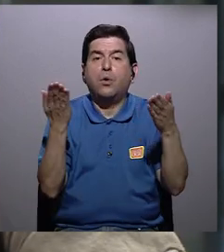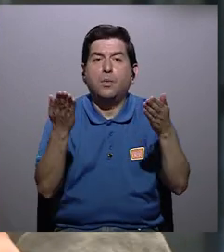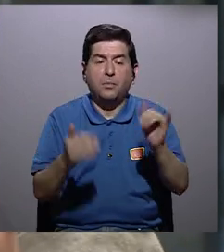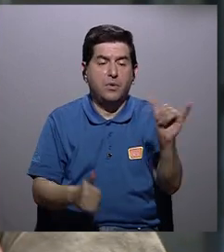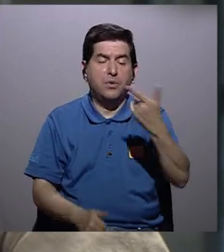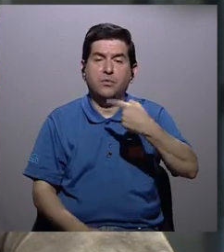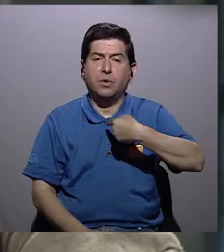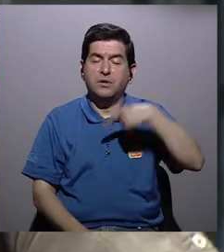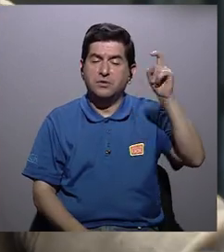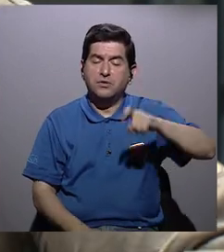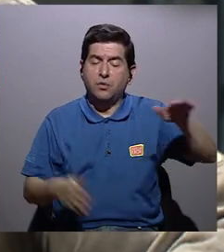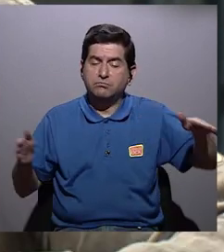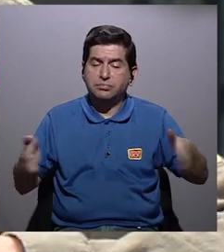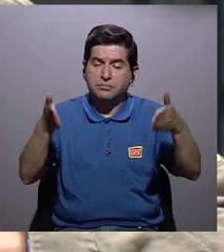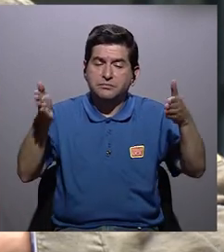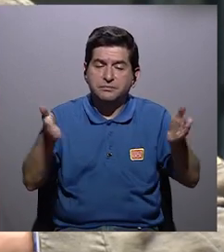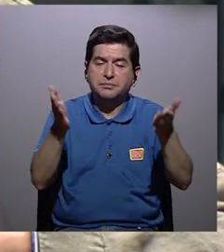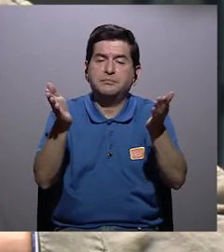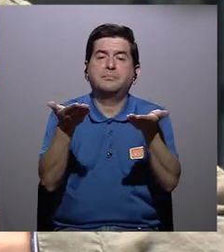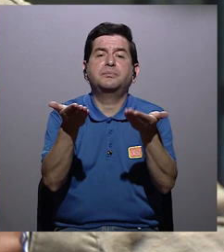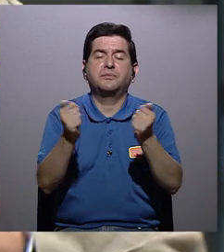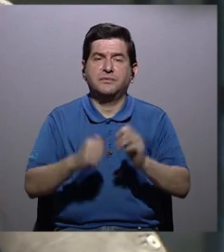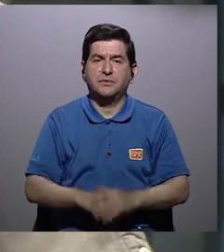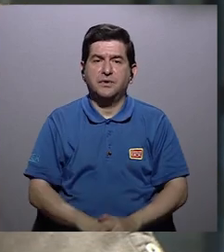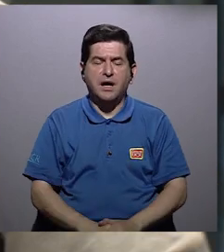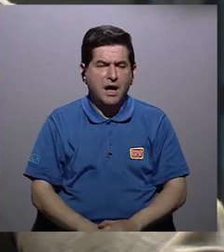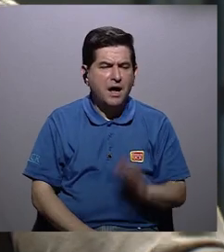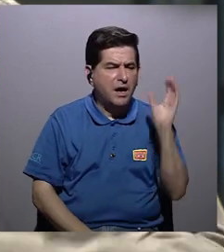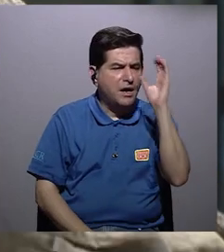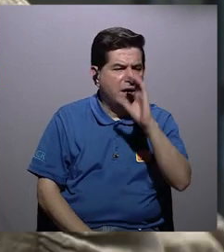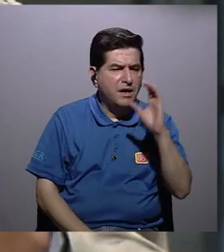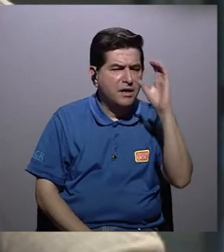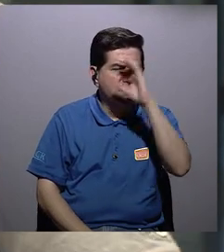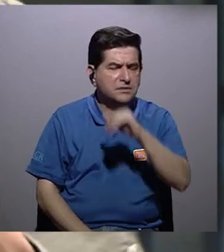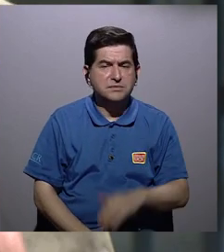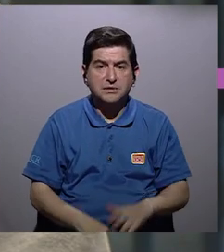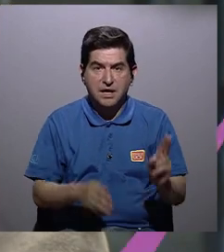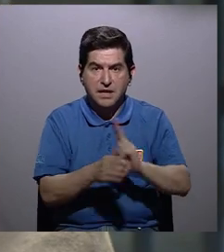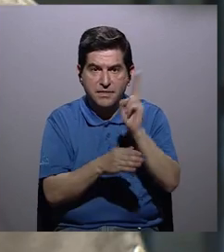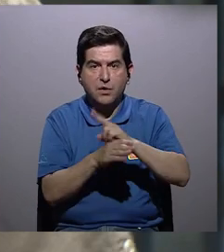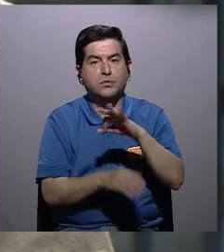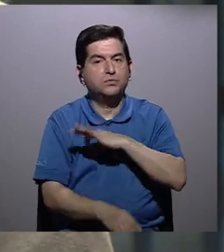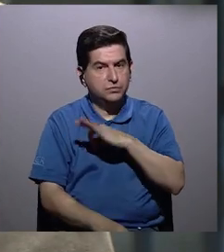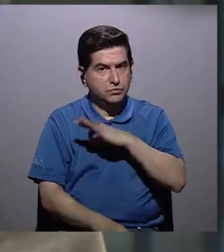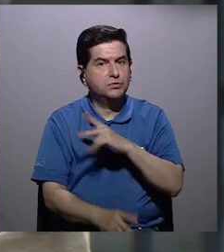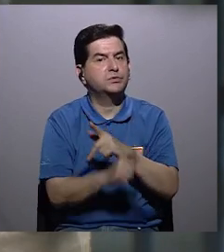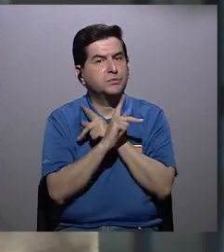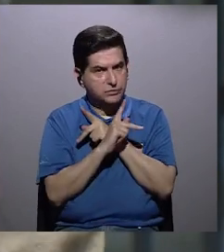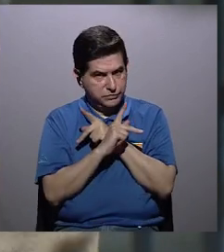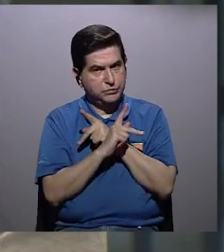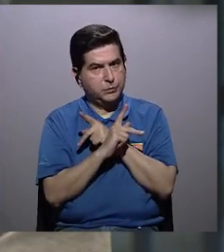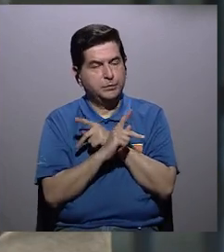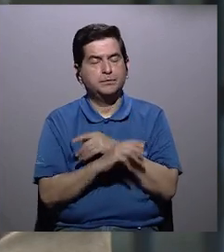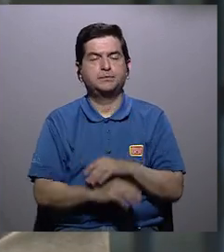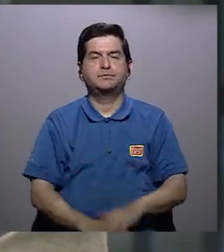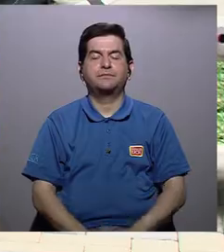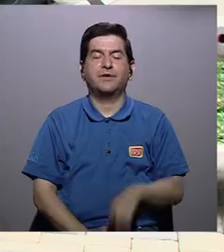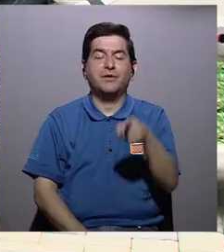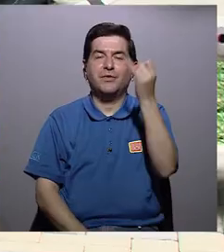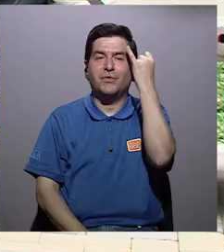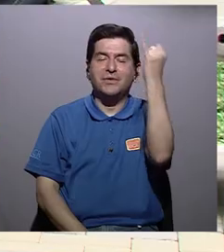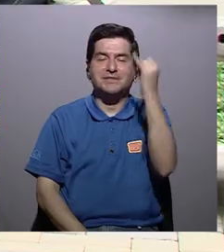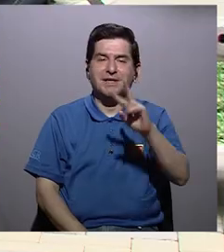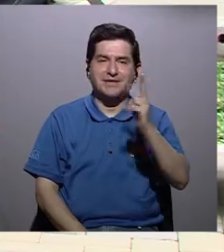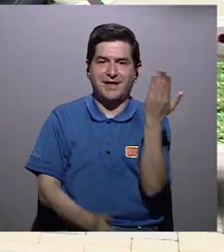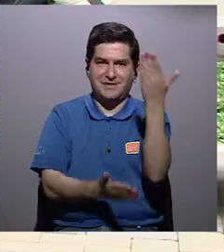que promover la exploración hacia usos beneficiosos, protectores. Okay. Con esta idea vamos a